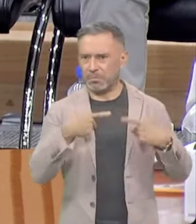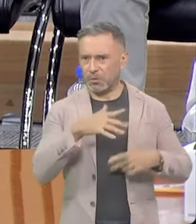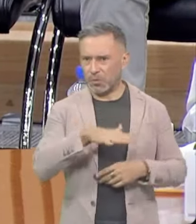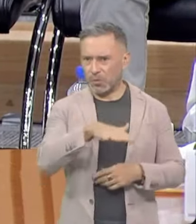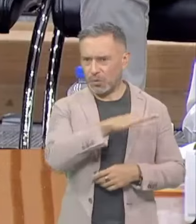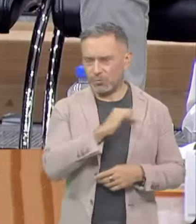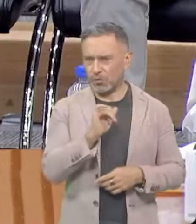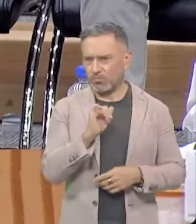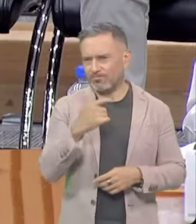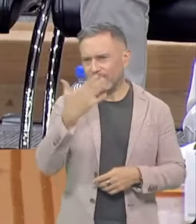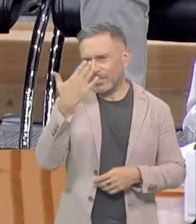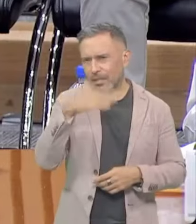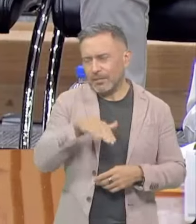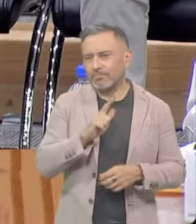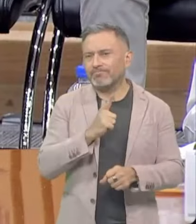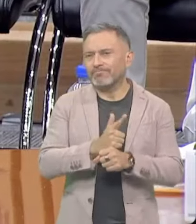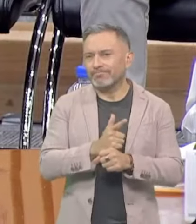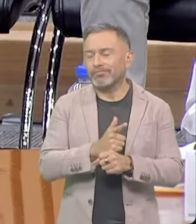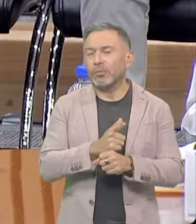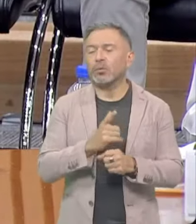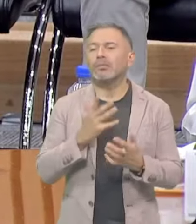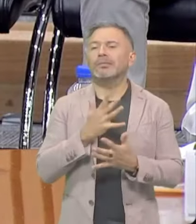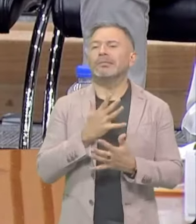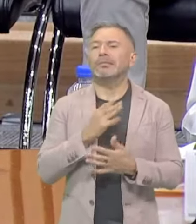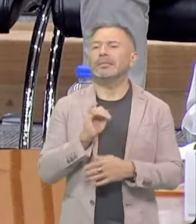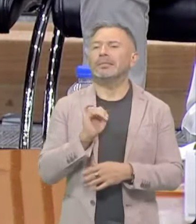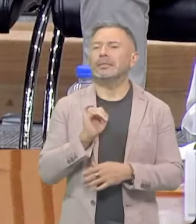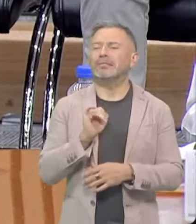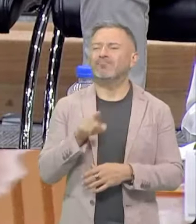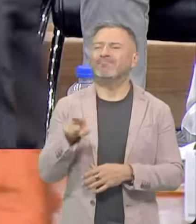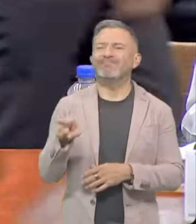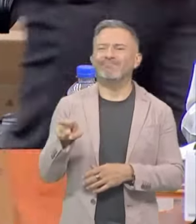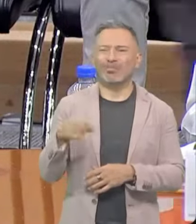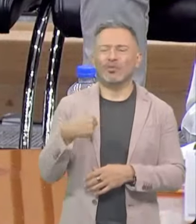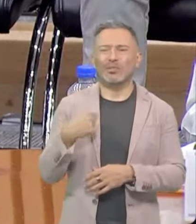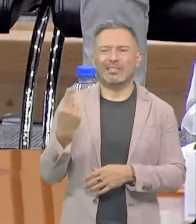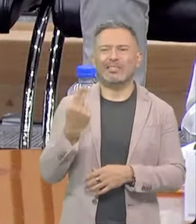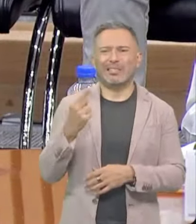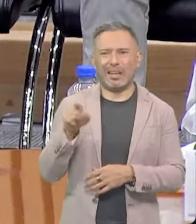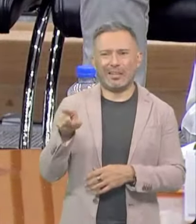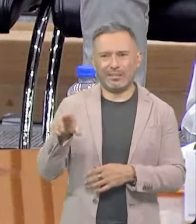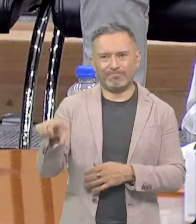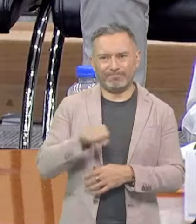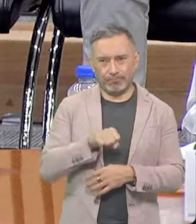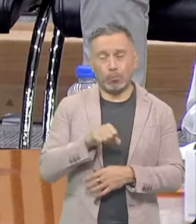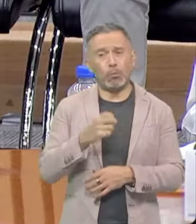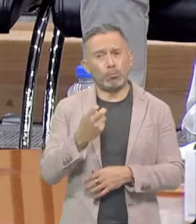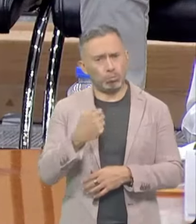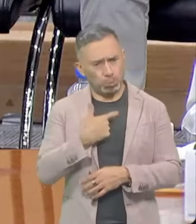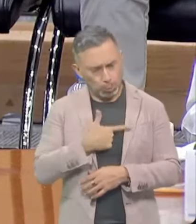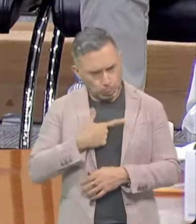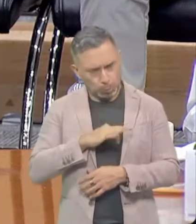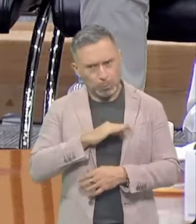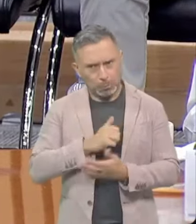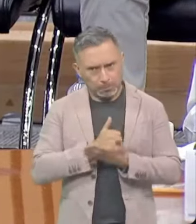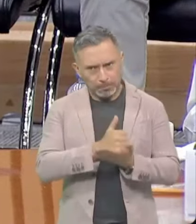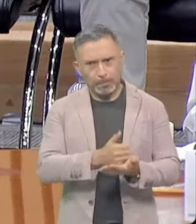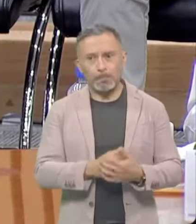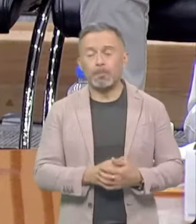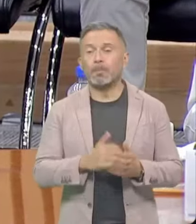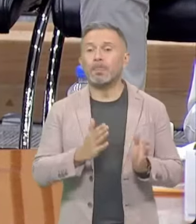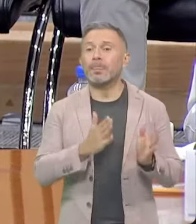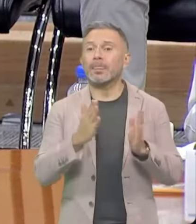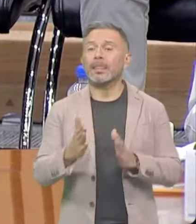momento se van a dar cuenta que nos volveremos a necesitar y ahí estaremos para ustedes a Claudia